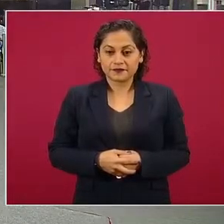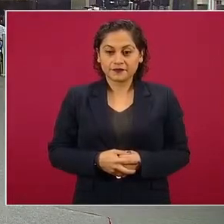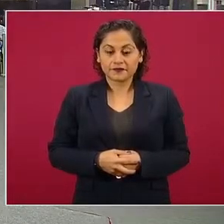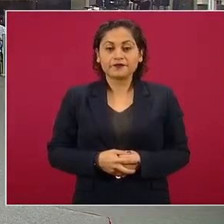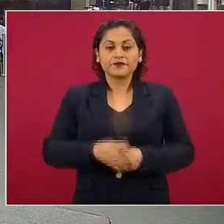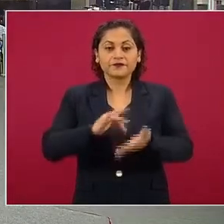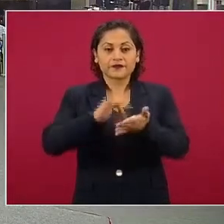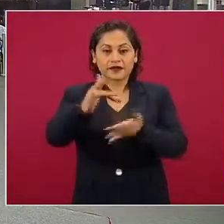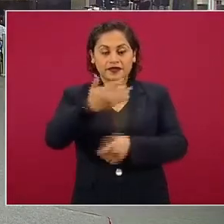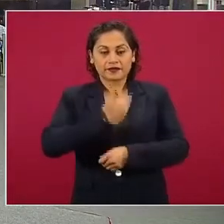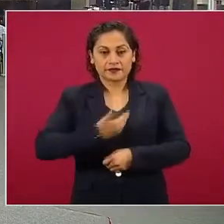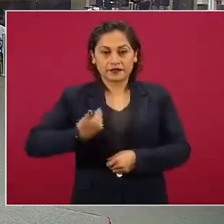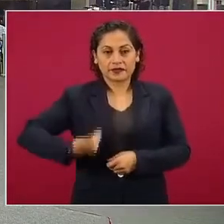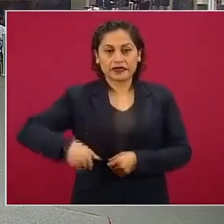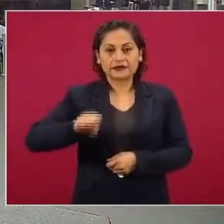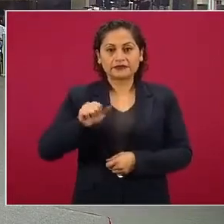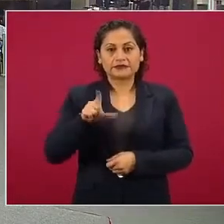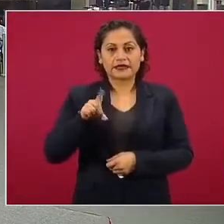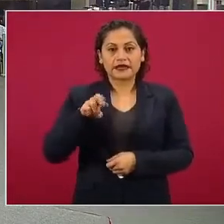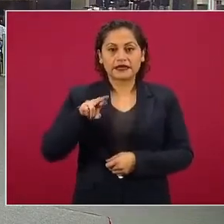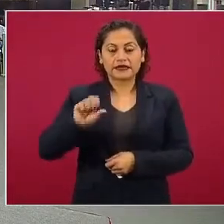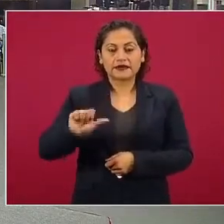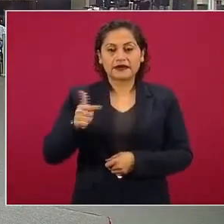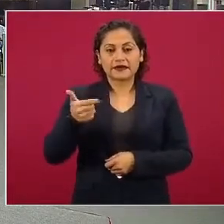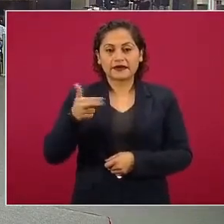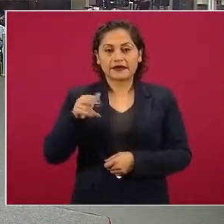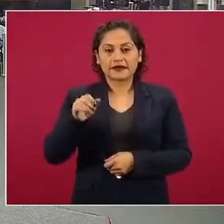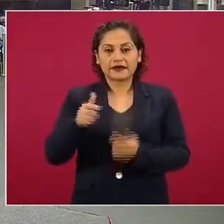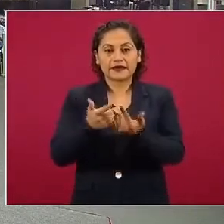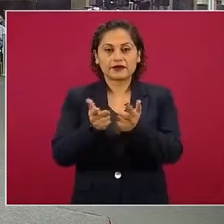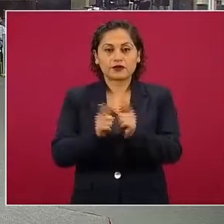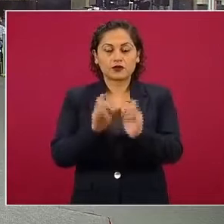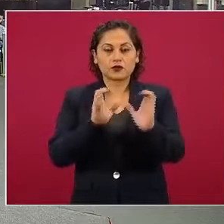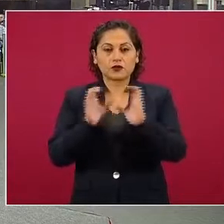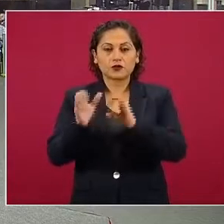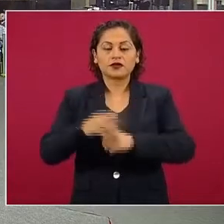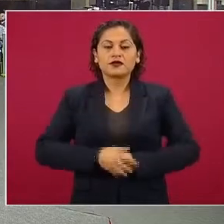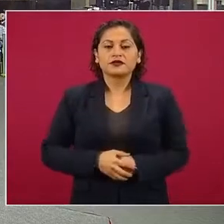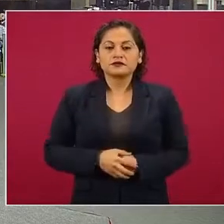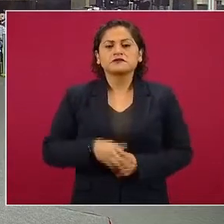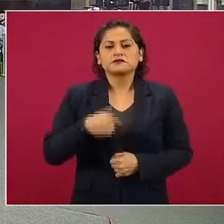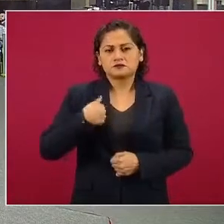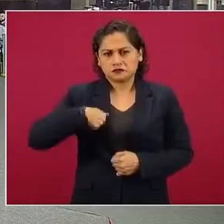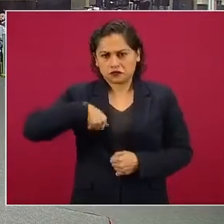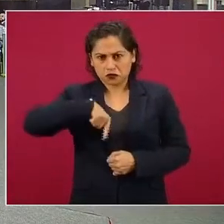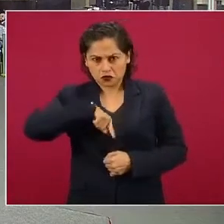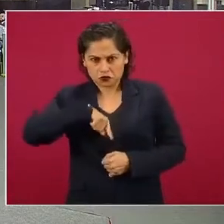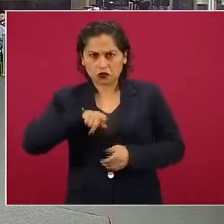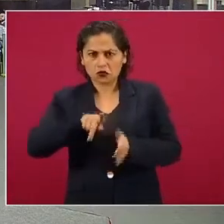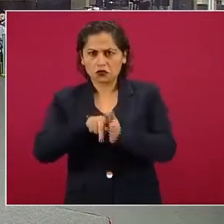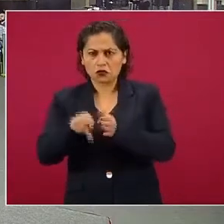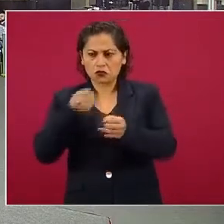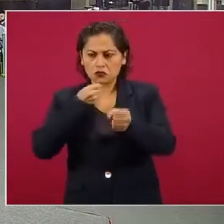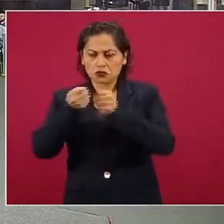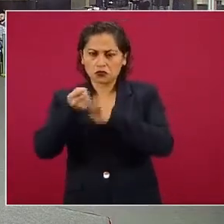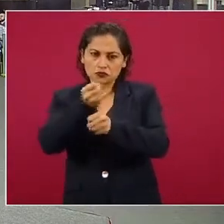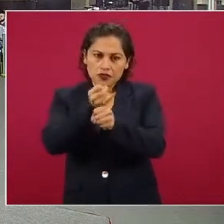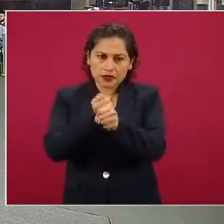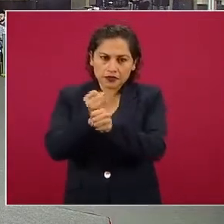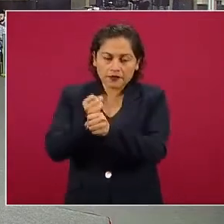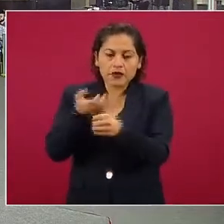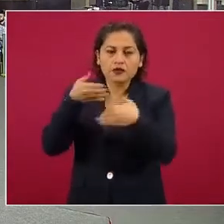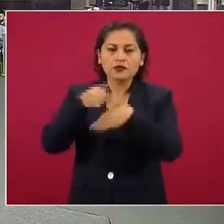Gracias, presidente. Sandra Aguilera, de Grupo Larsa Comunicaciones. Presidente, hemos estado haciendo una investigación periodística acerca de la Secretaría